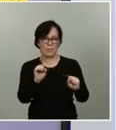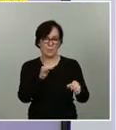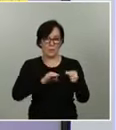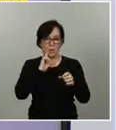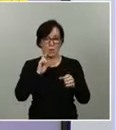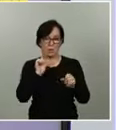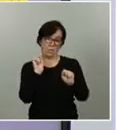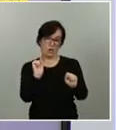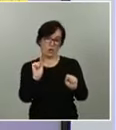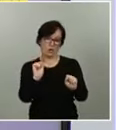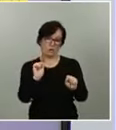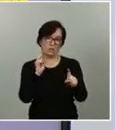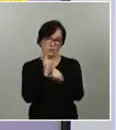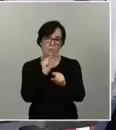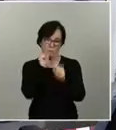virus.